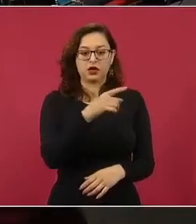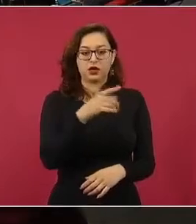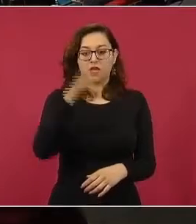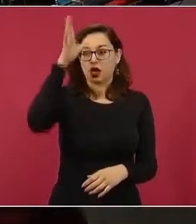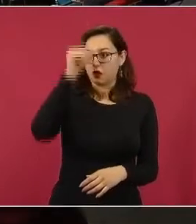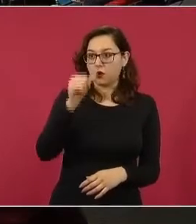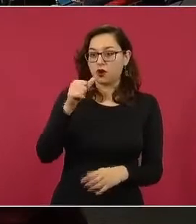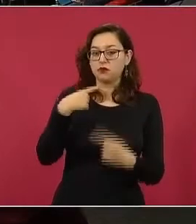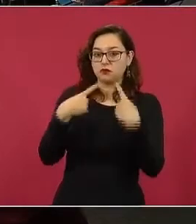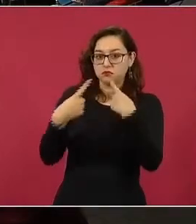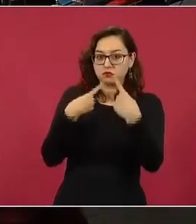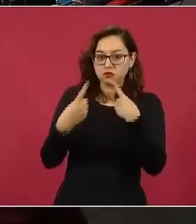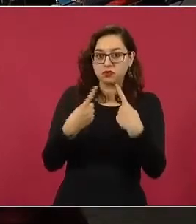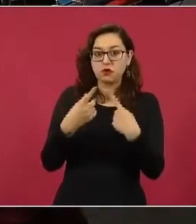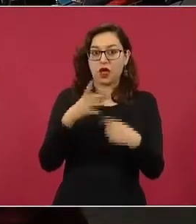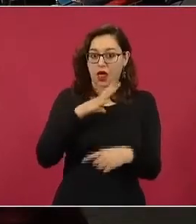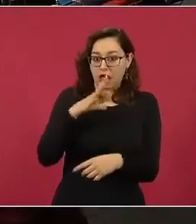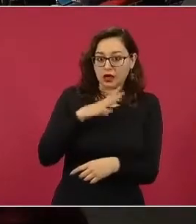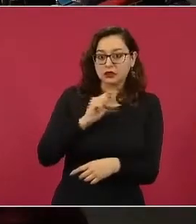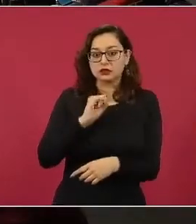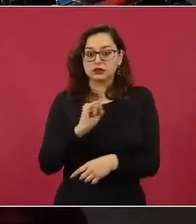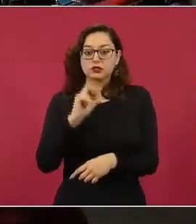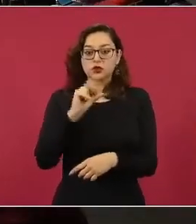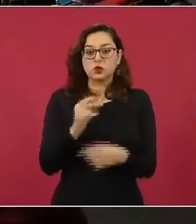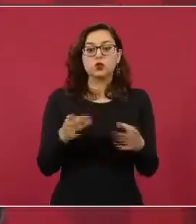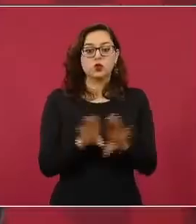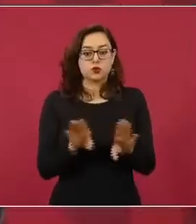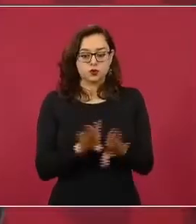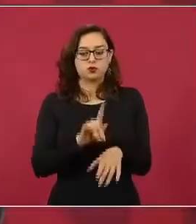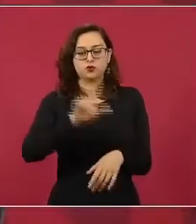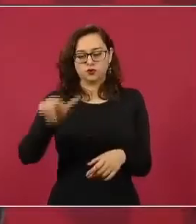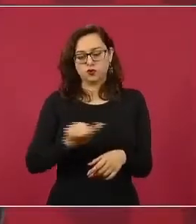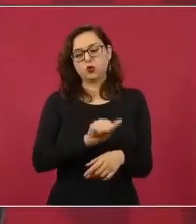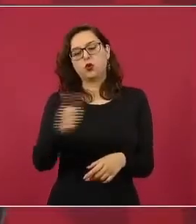segunda pregunta. Bueno, están,